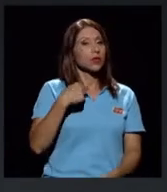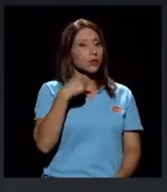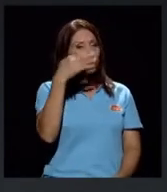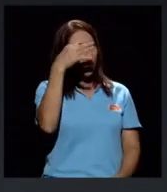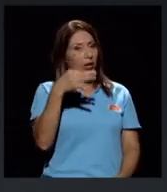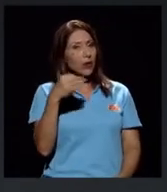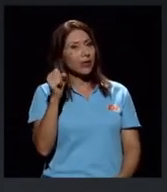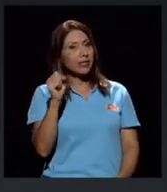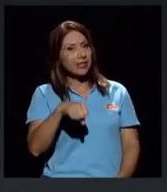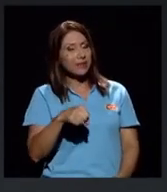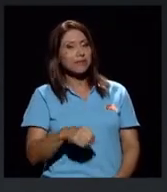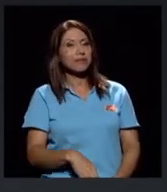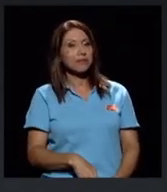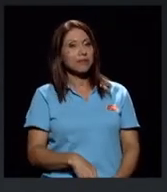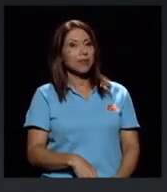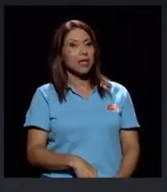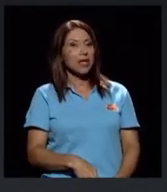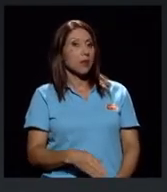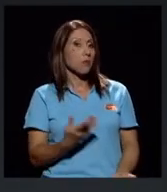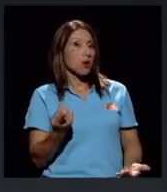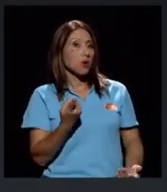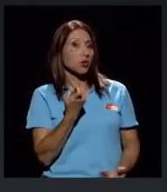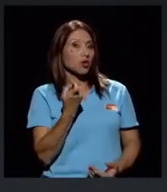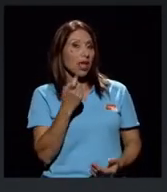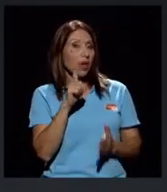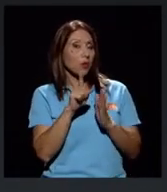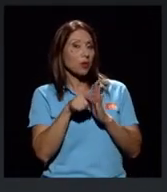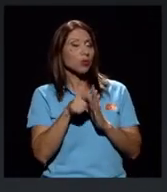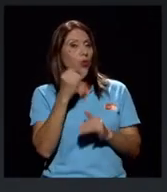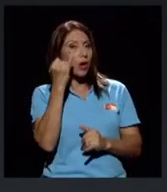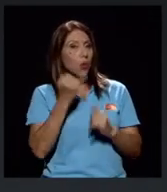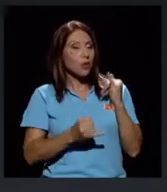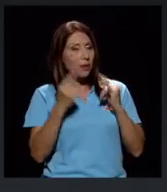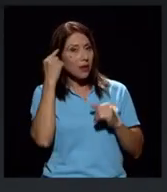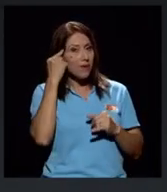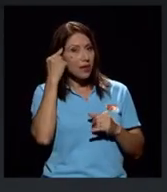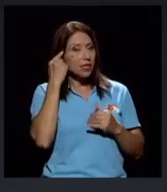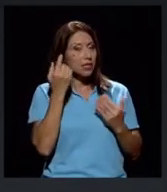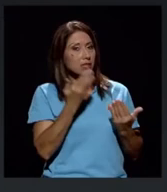nos queda un minuto jorge un último reflexión